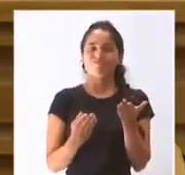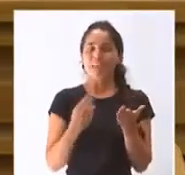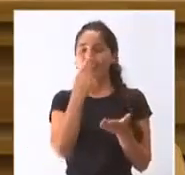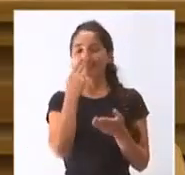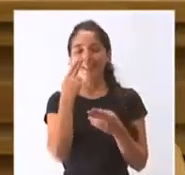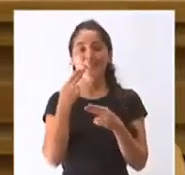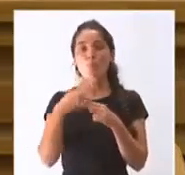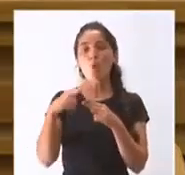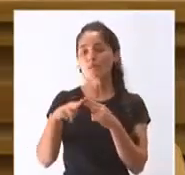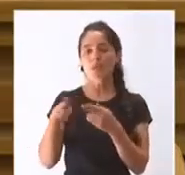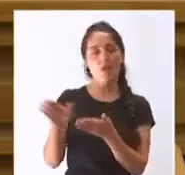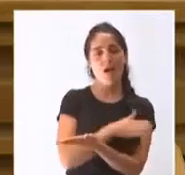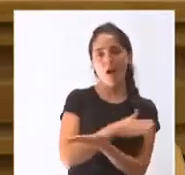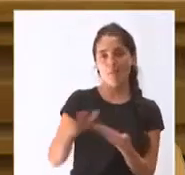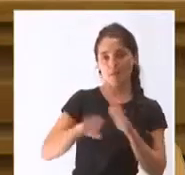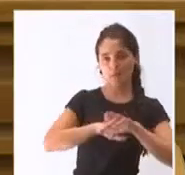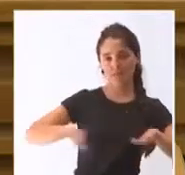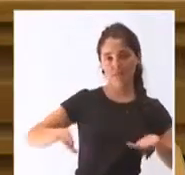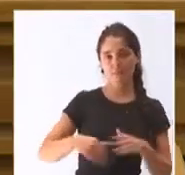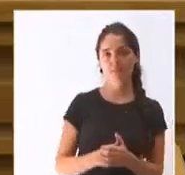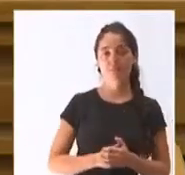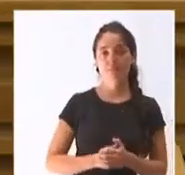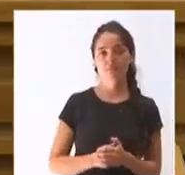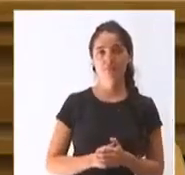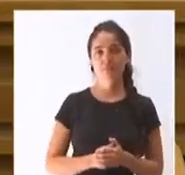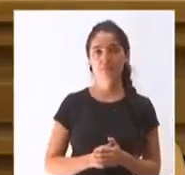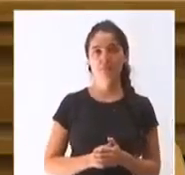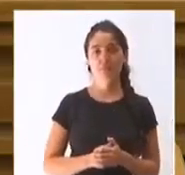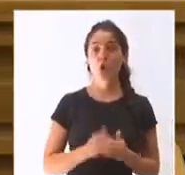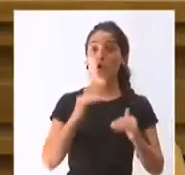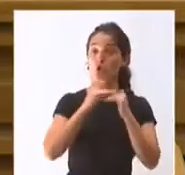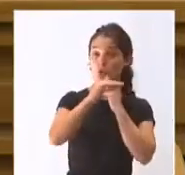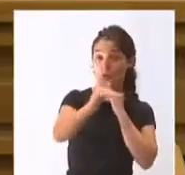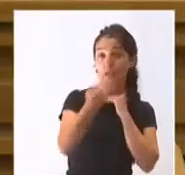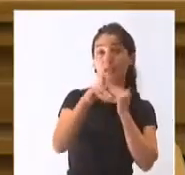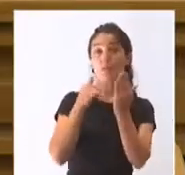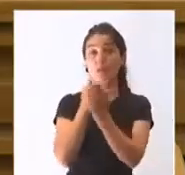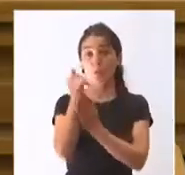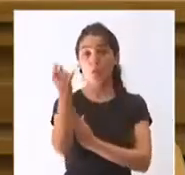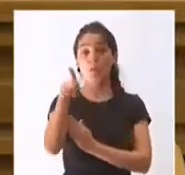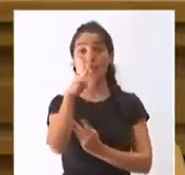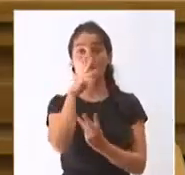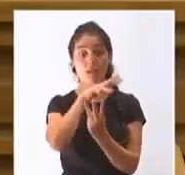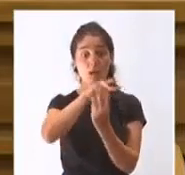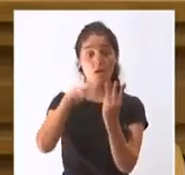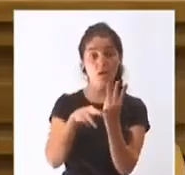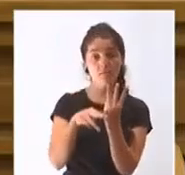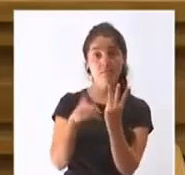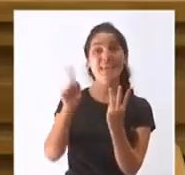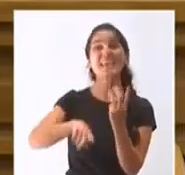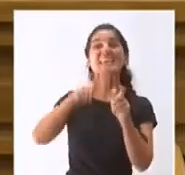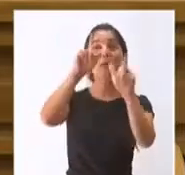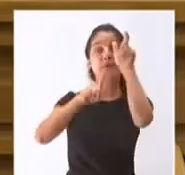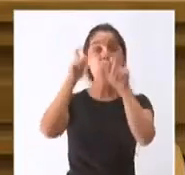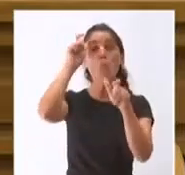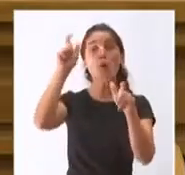delante la sostenibilidad la agricultura y el agua junto con el descuento son los dos capítulos con